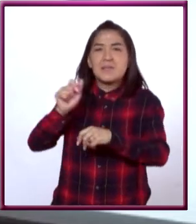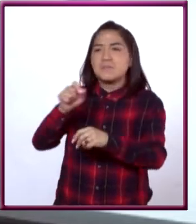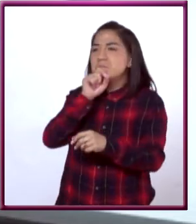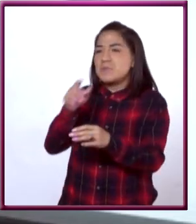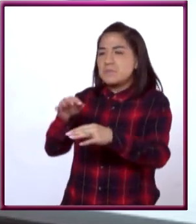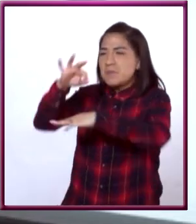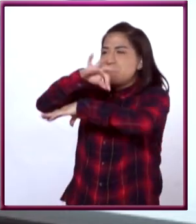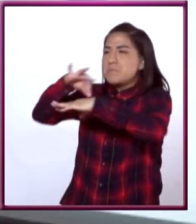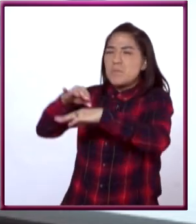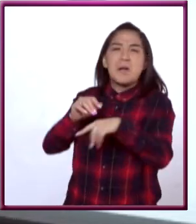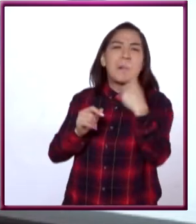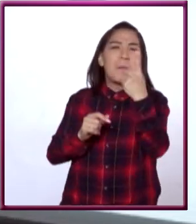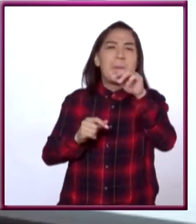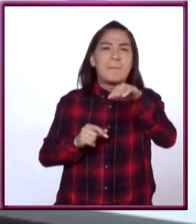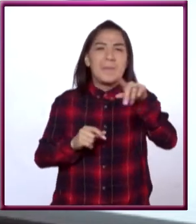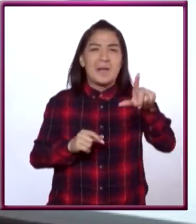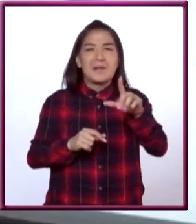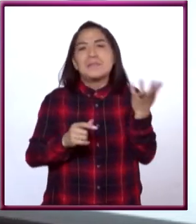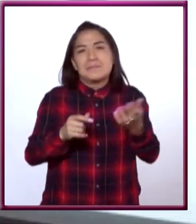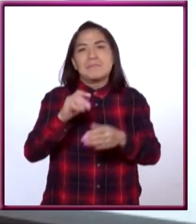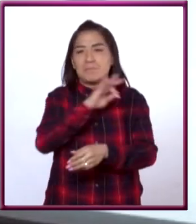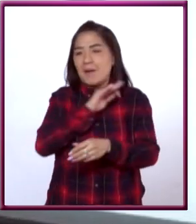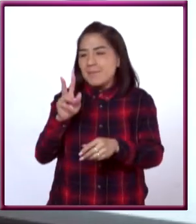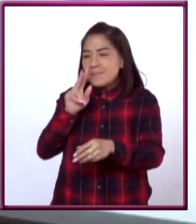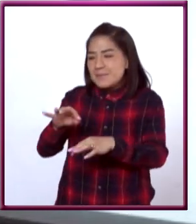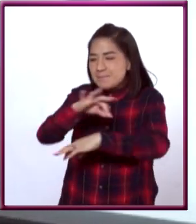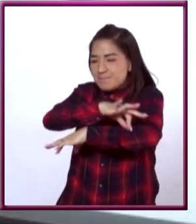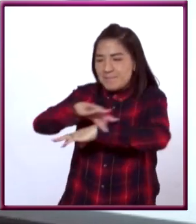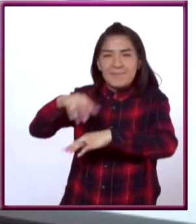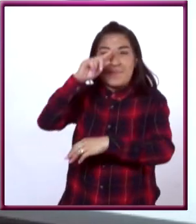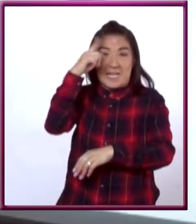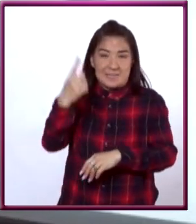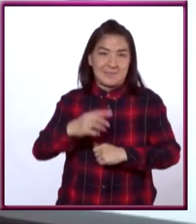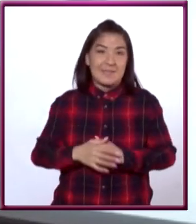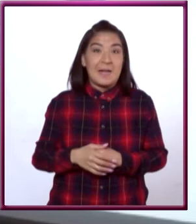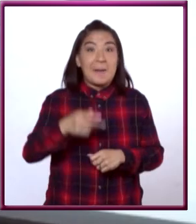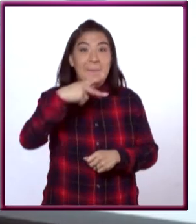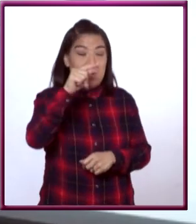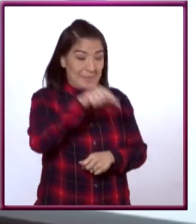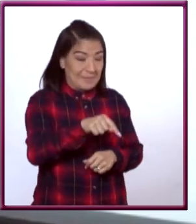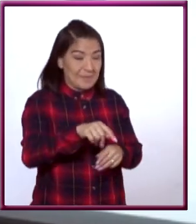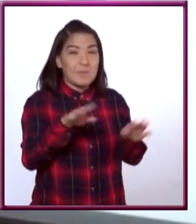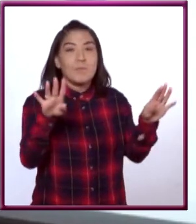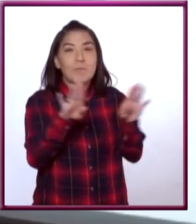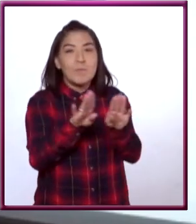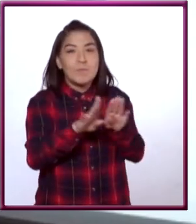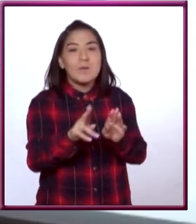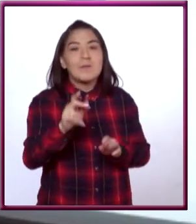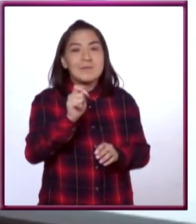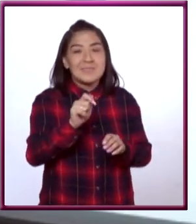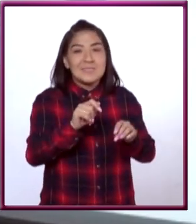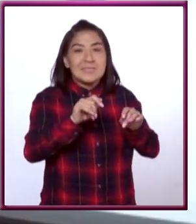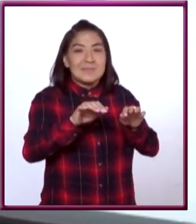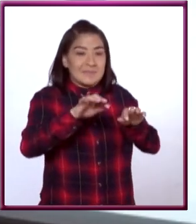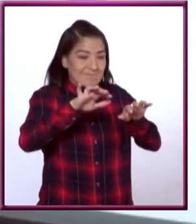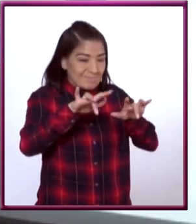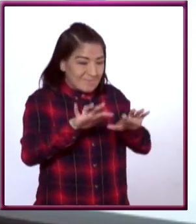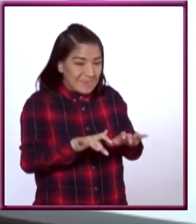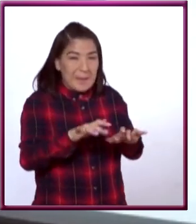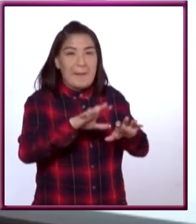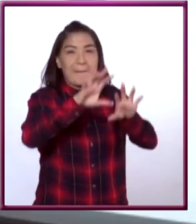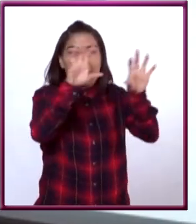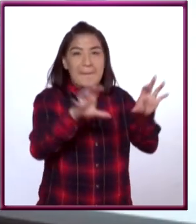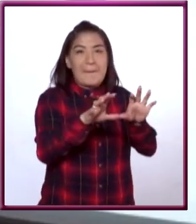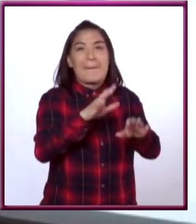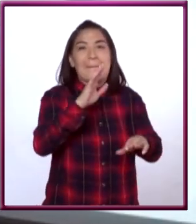vas a medir eso pues es de 1 milímetro, porque es lo que te permite ver la regla. Sin embargo, en objetos que son de alta